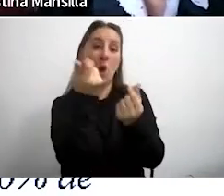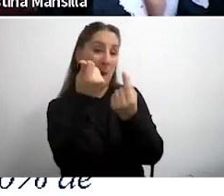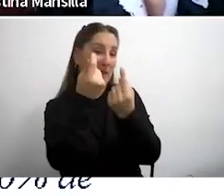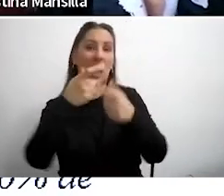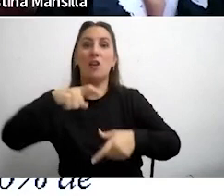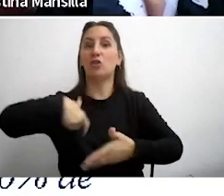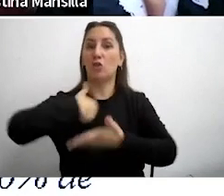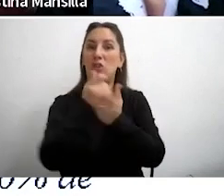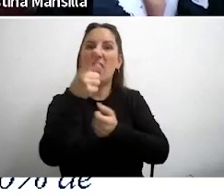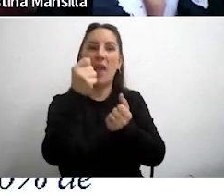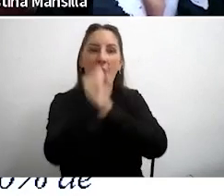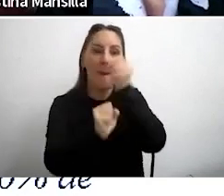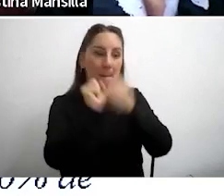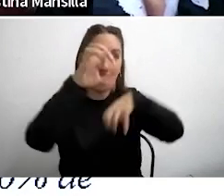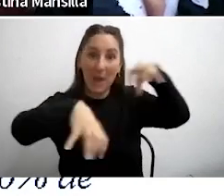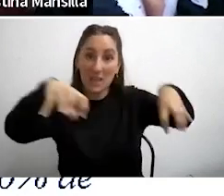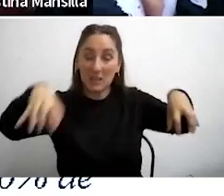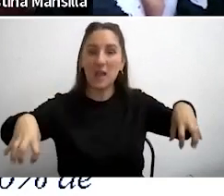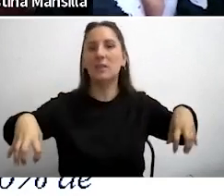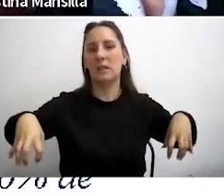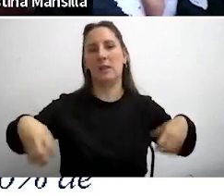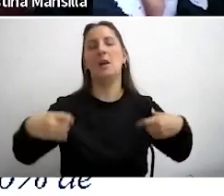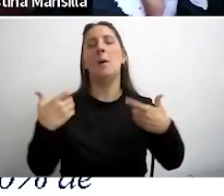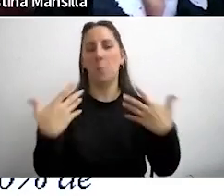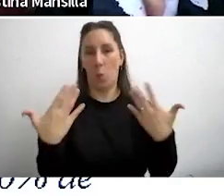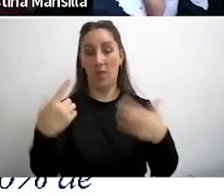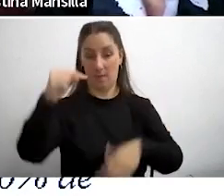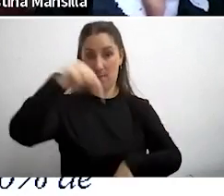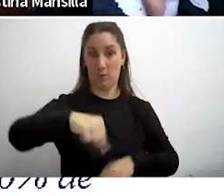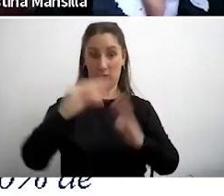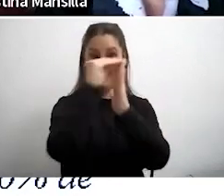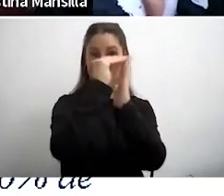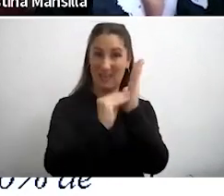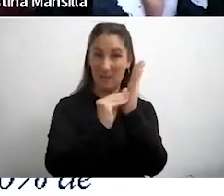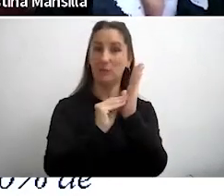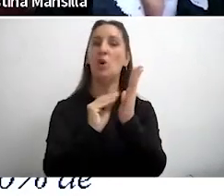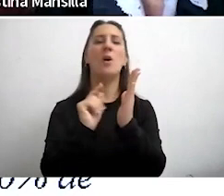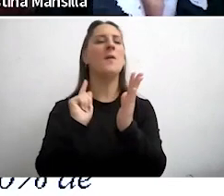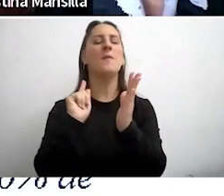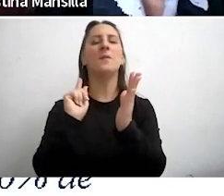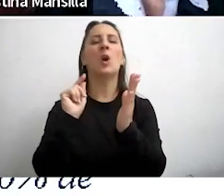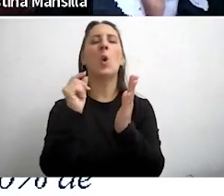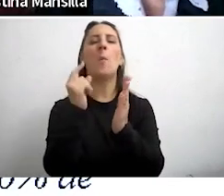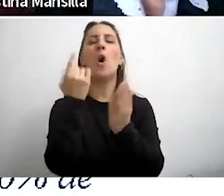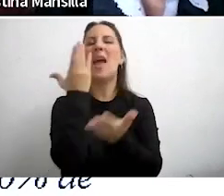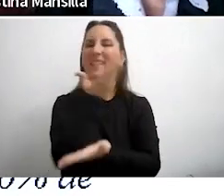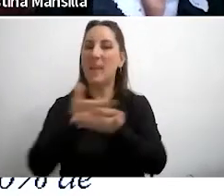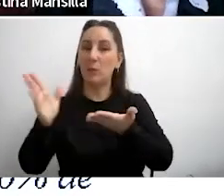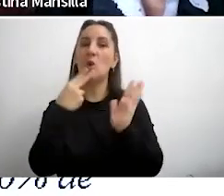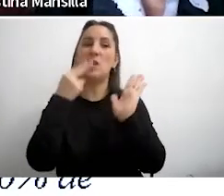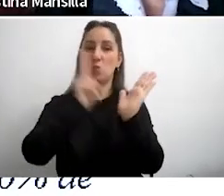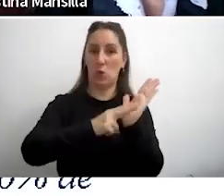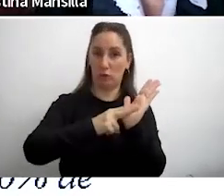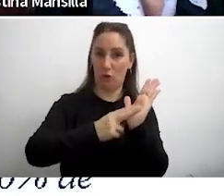empresas va a permitir que en el presente régimen estén exentos estas utilidades de impuesto a las